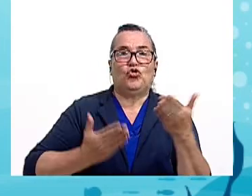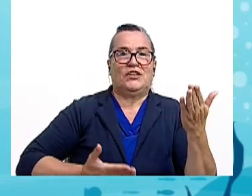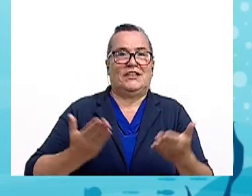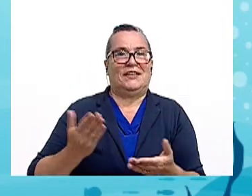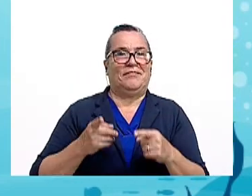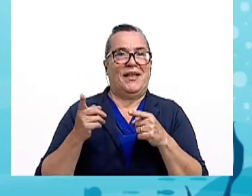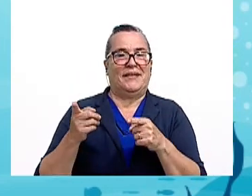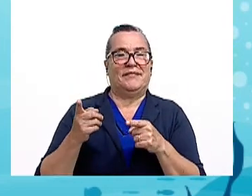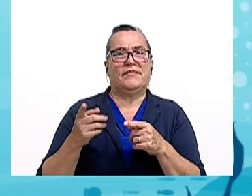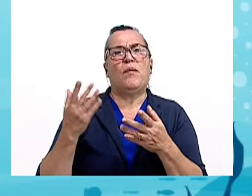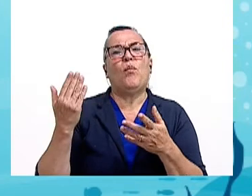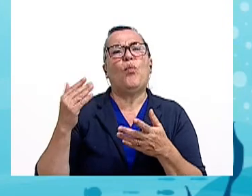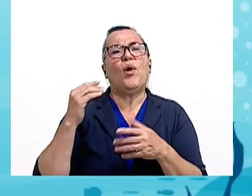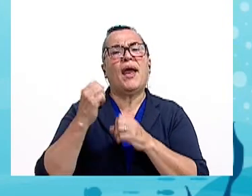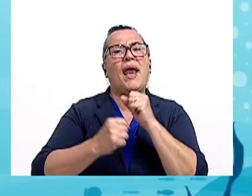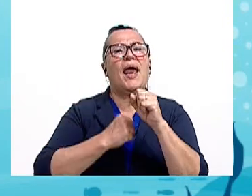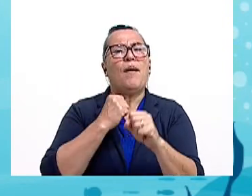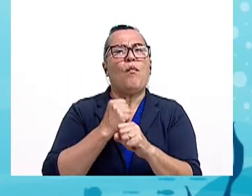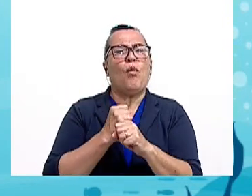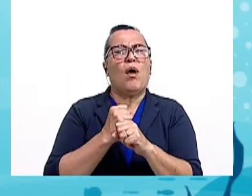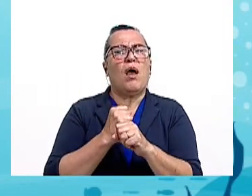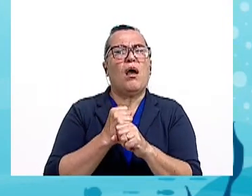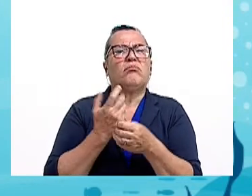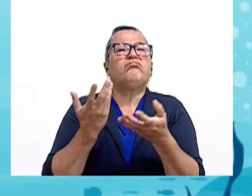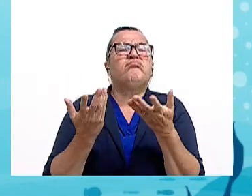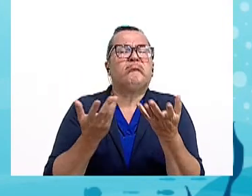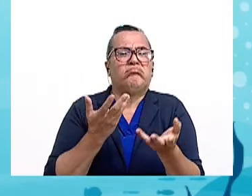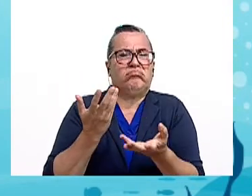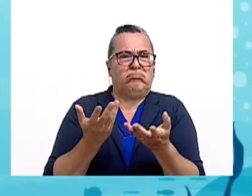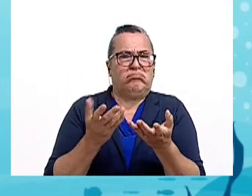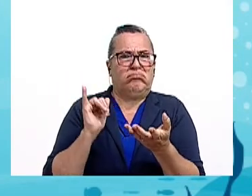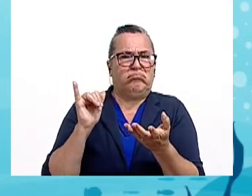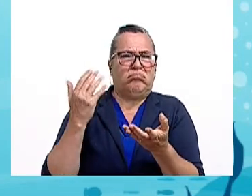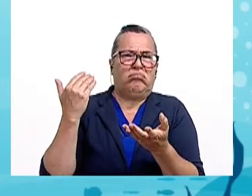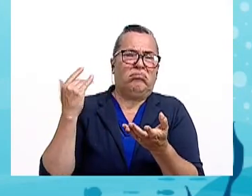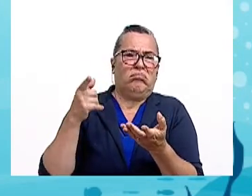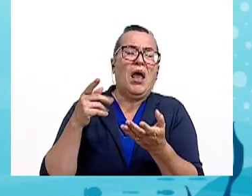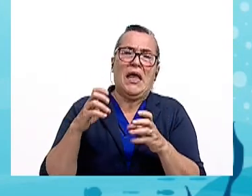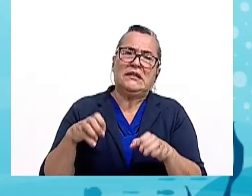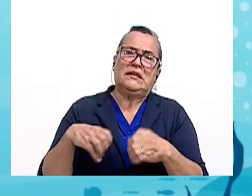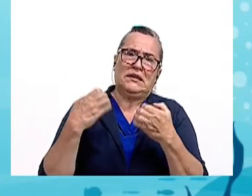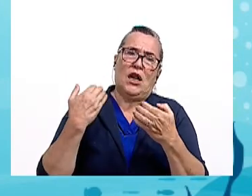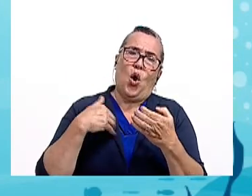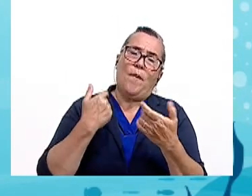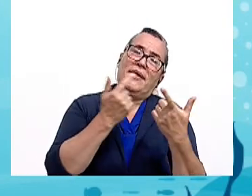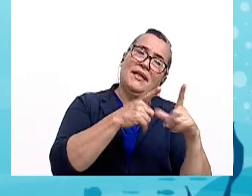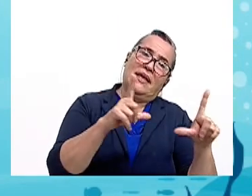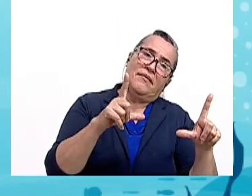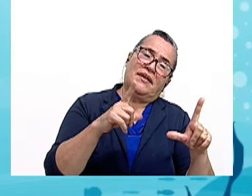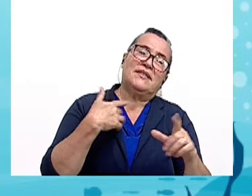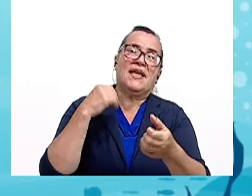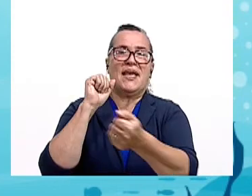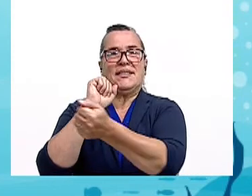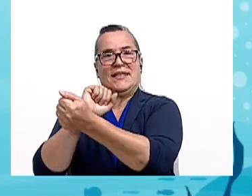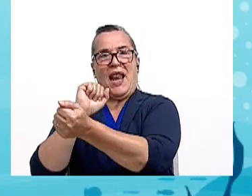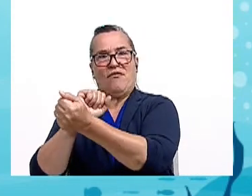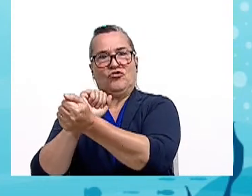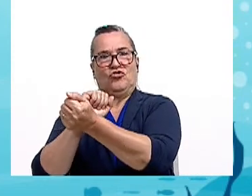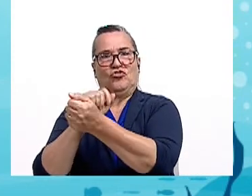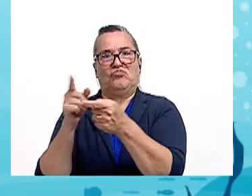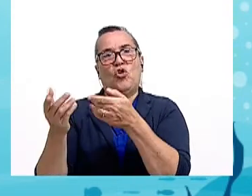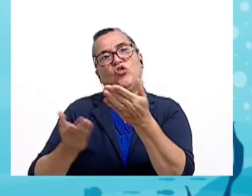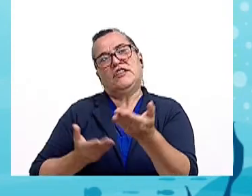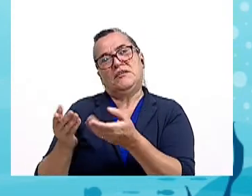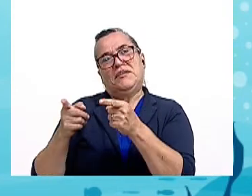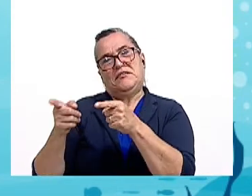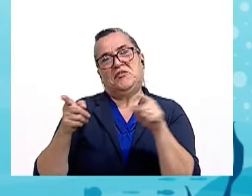sirviente, porque en la época era muy dado que existieran los hombres libres y los esclavos o